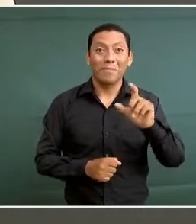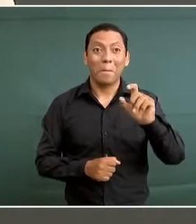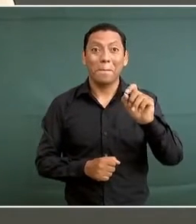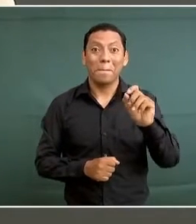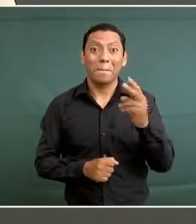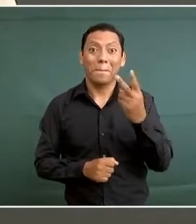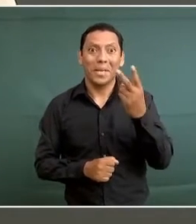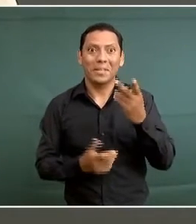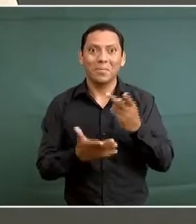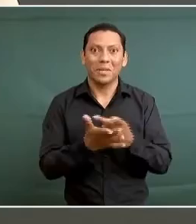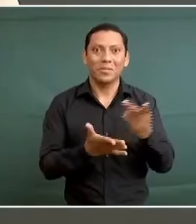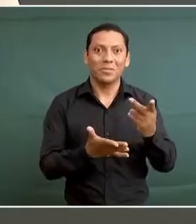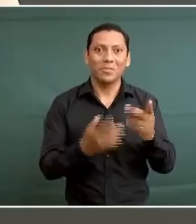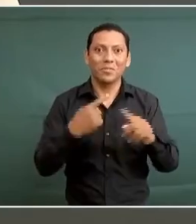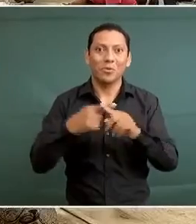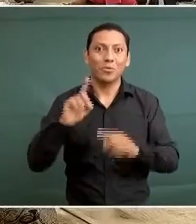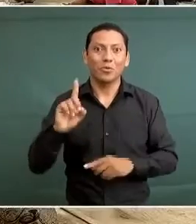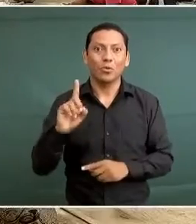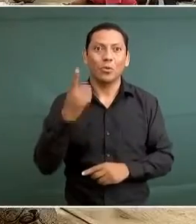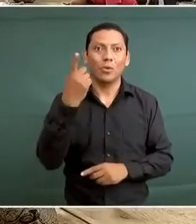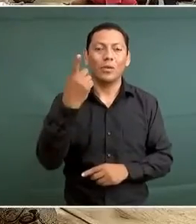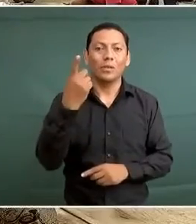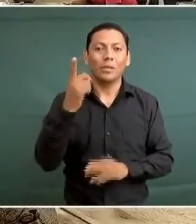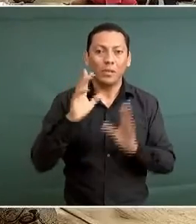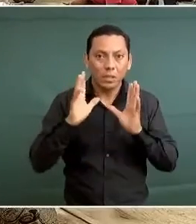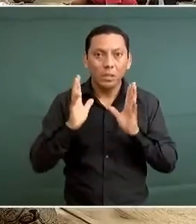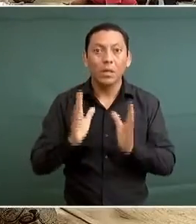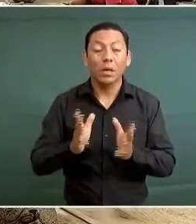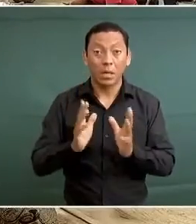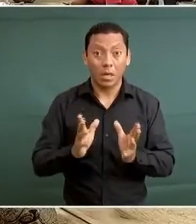pesos por dólar ya